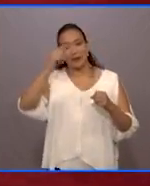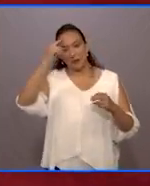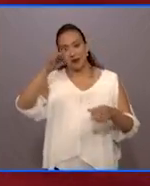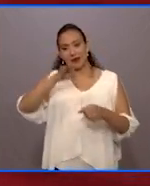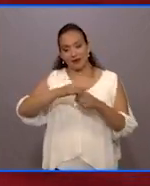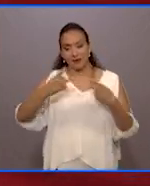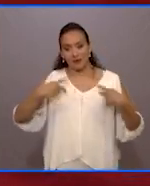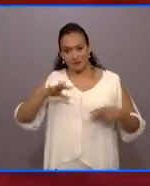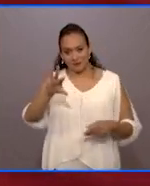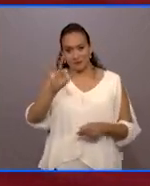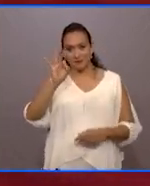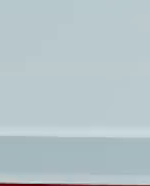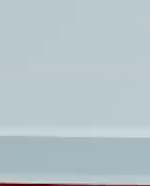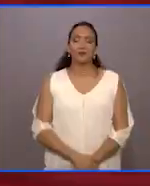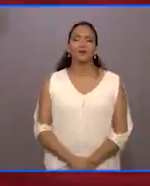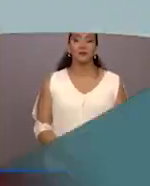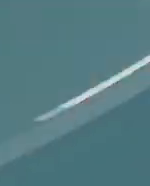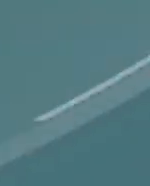elección.